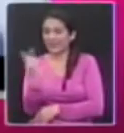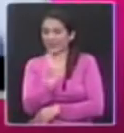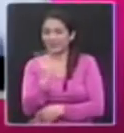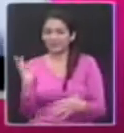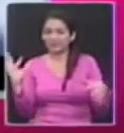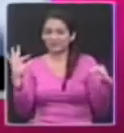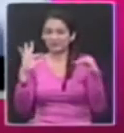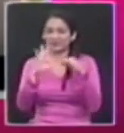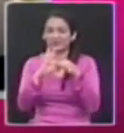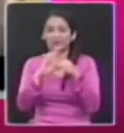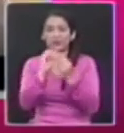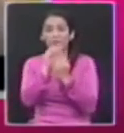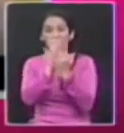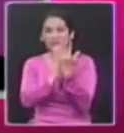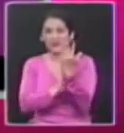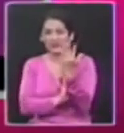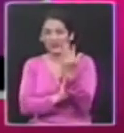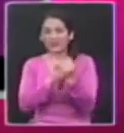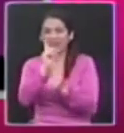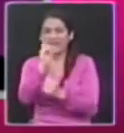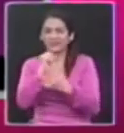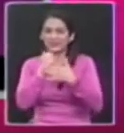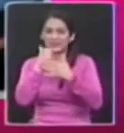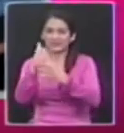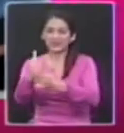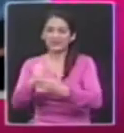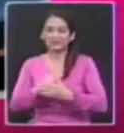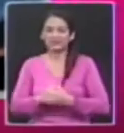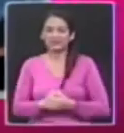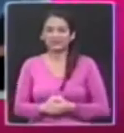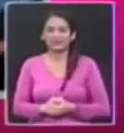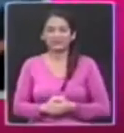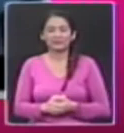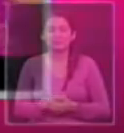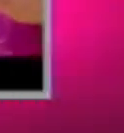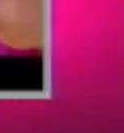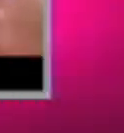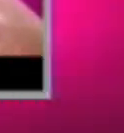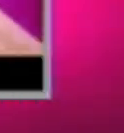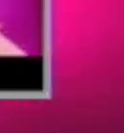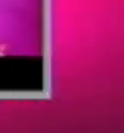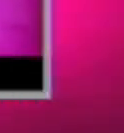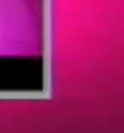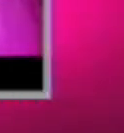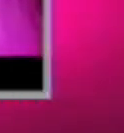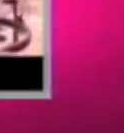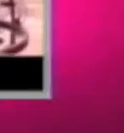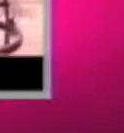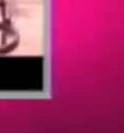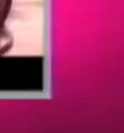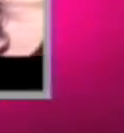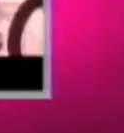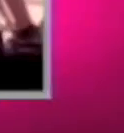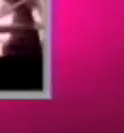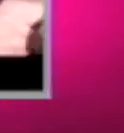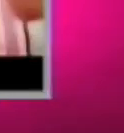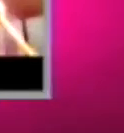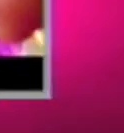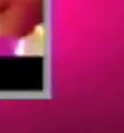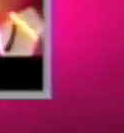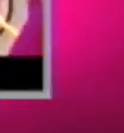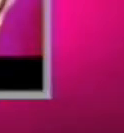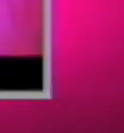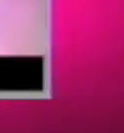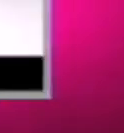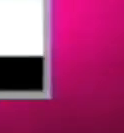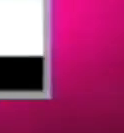un proyecto común. Ahora, ¿cómo surge esta idea de crear Agogo Oro? Porque sabemos que fue un arduo trabajo de producción